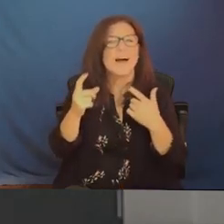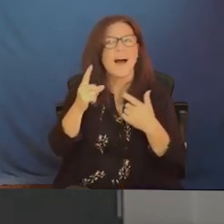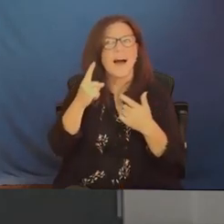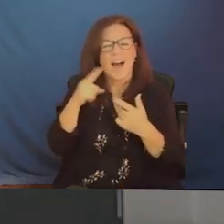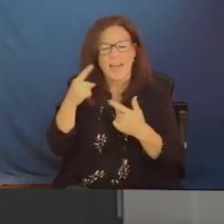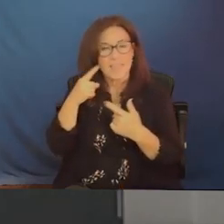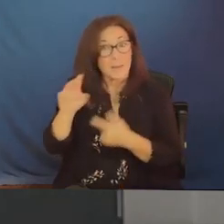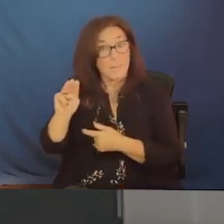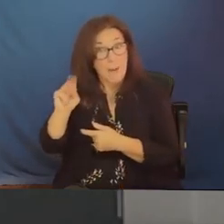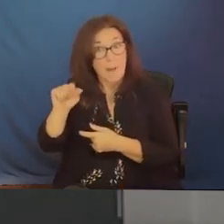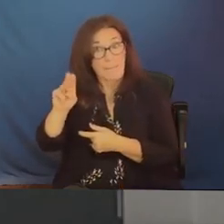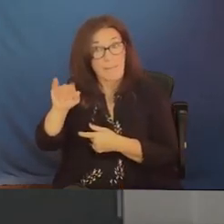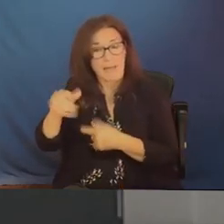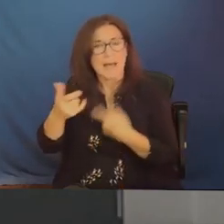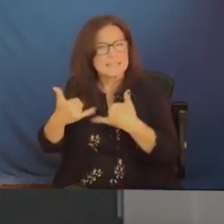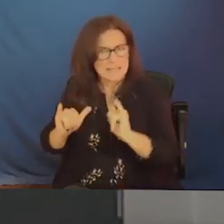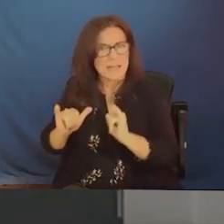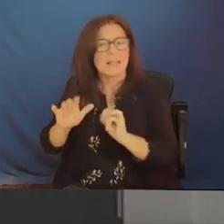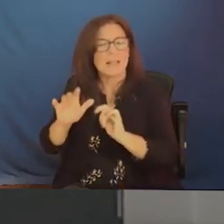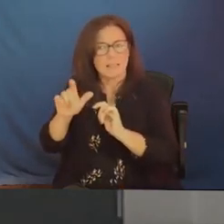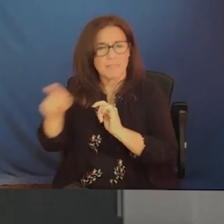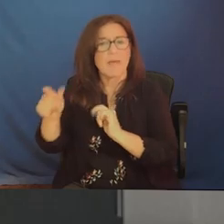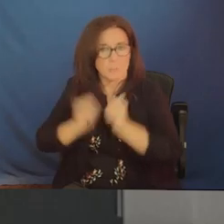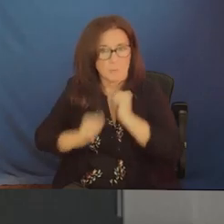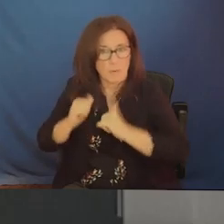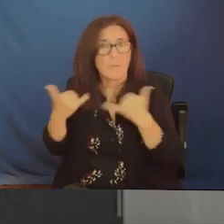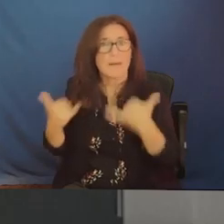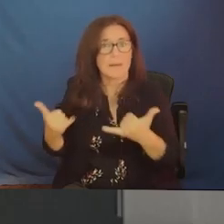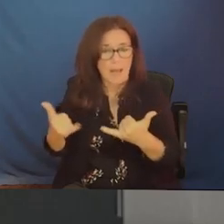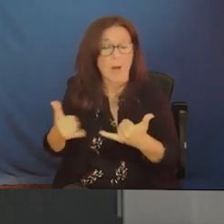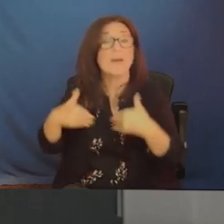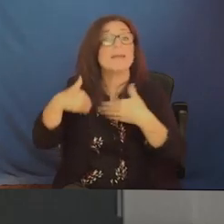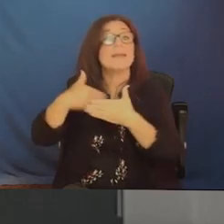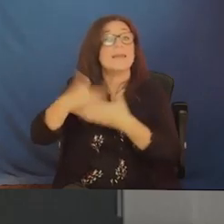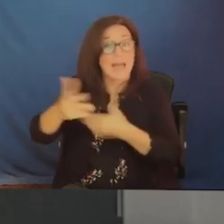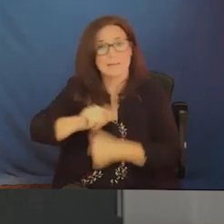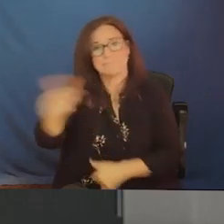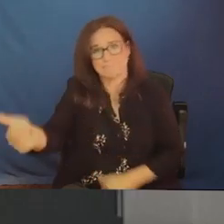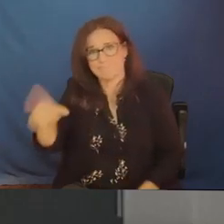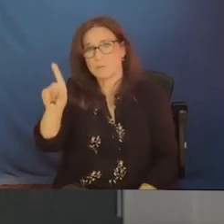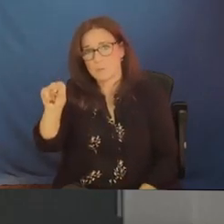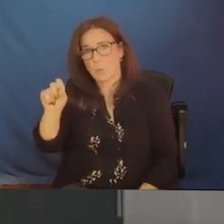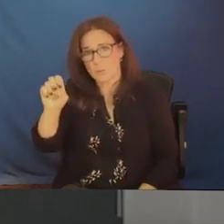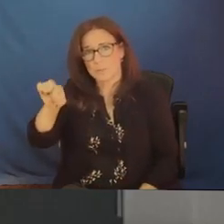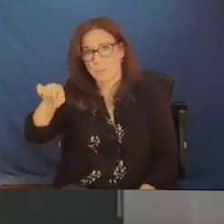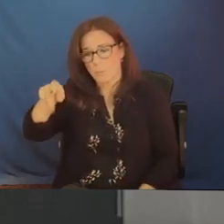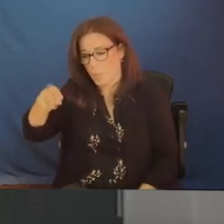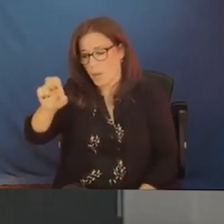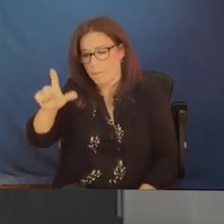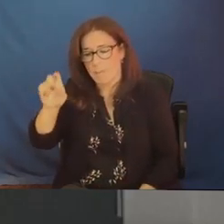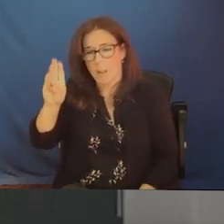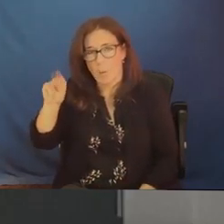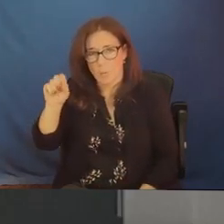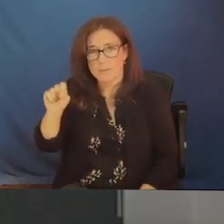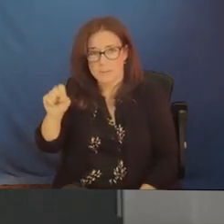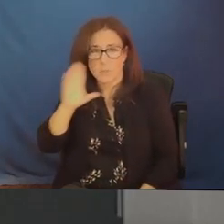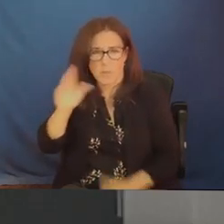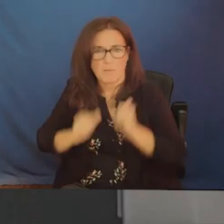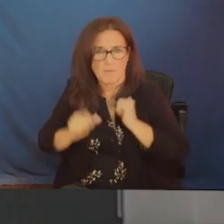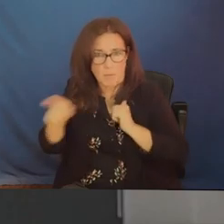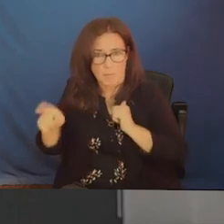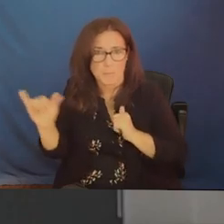semana y la semana que entra y después vas a estar en dos pueblos y también vamos a estar ahí también quiero felicitar a todos